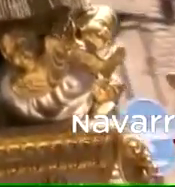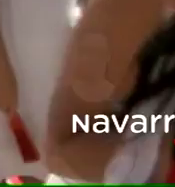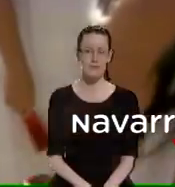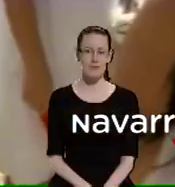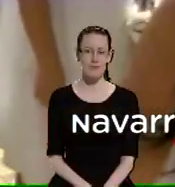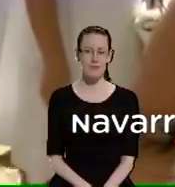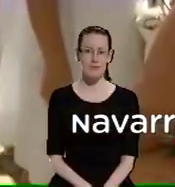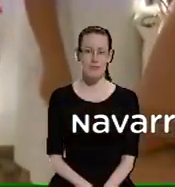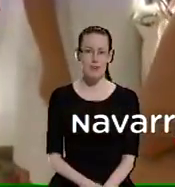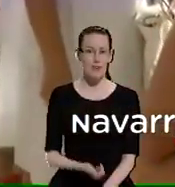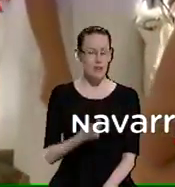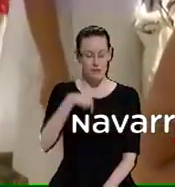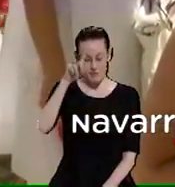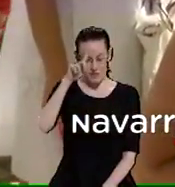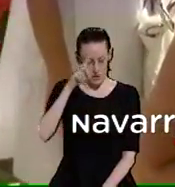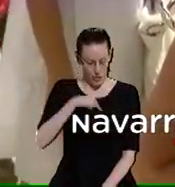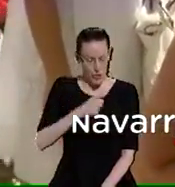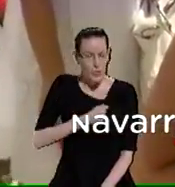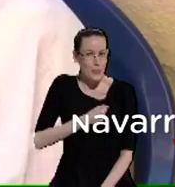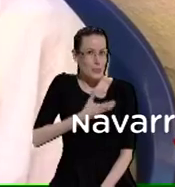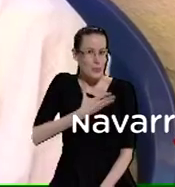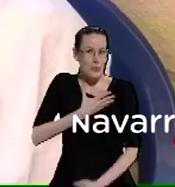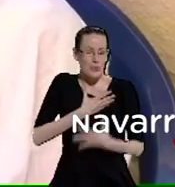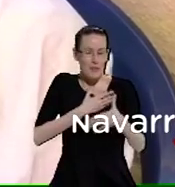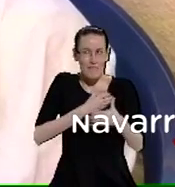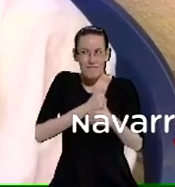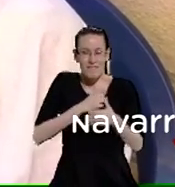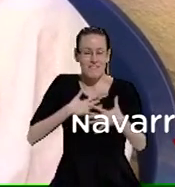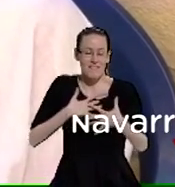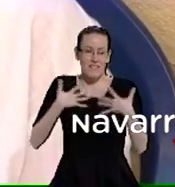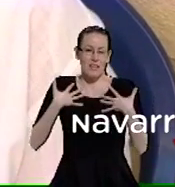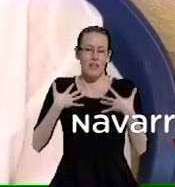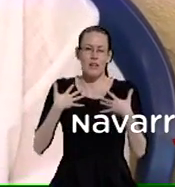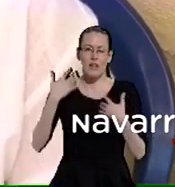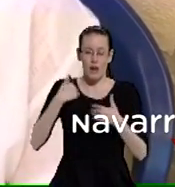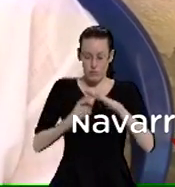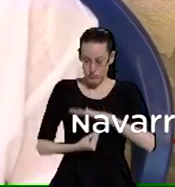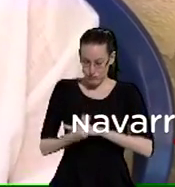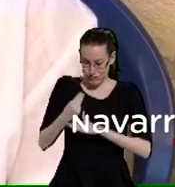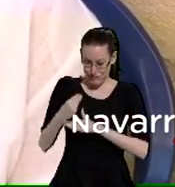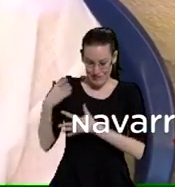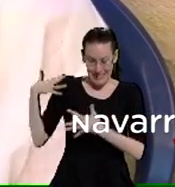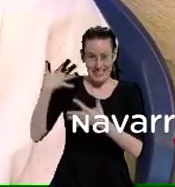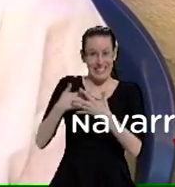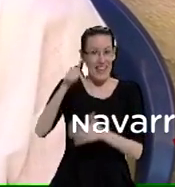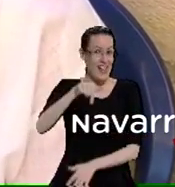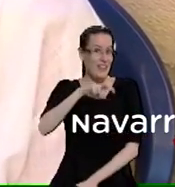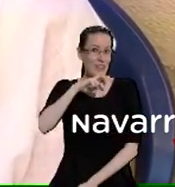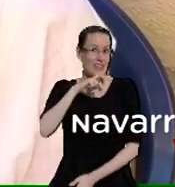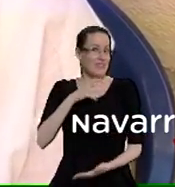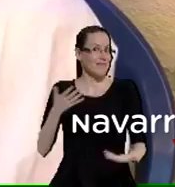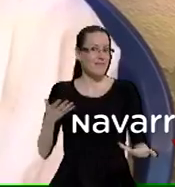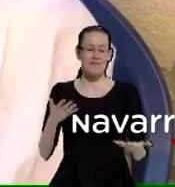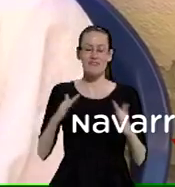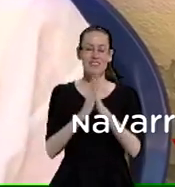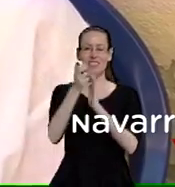No sé, es algo que lo llevamos de todo el corazón y nos emociona mucho. Llevamos muchos años aquí desde que nacimos. Pues